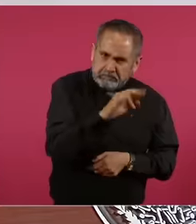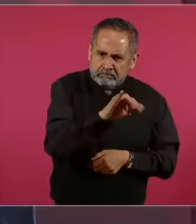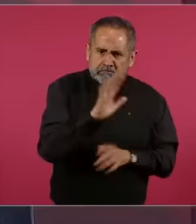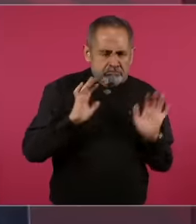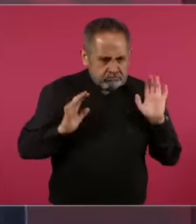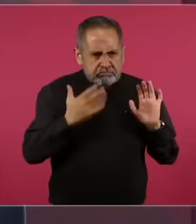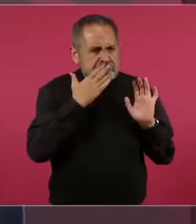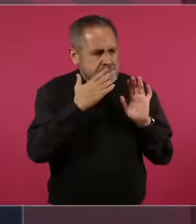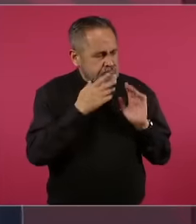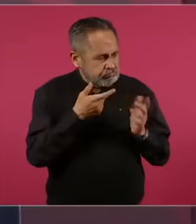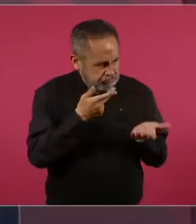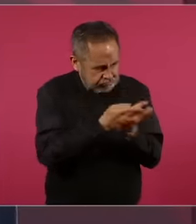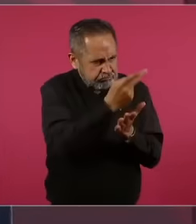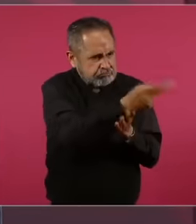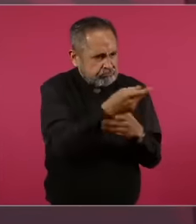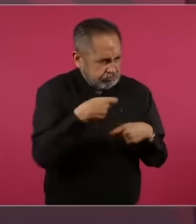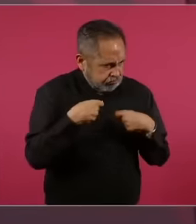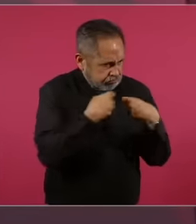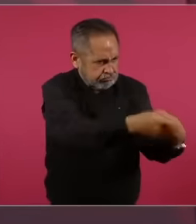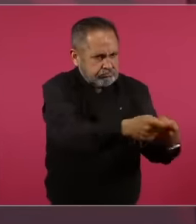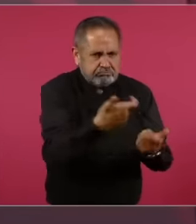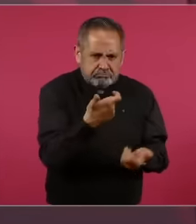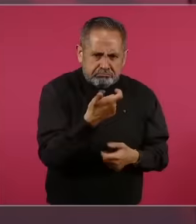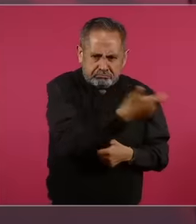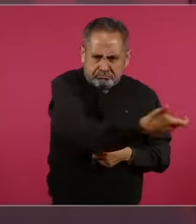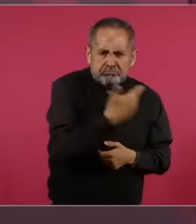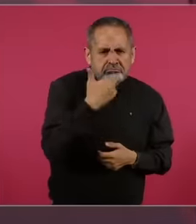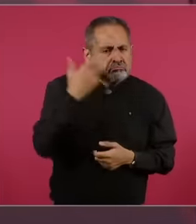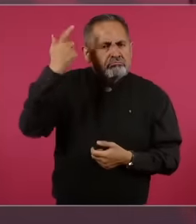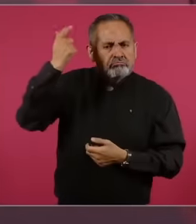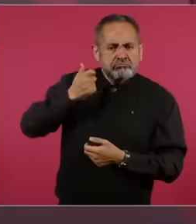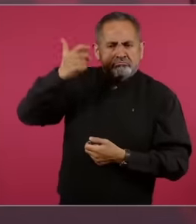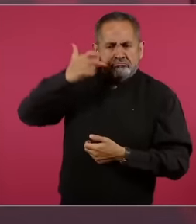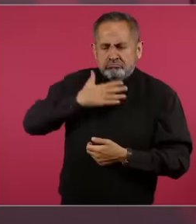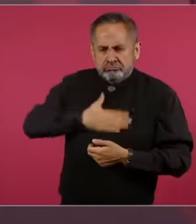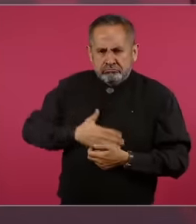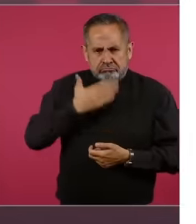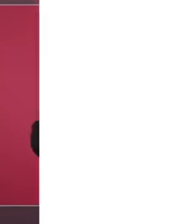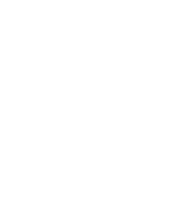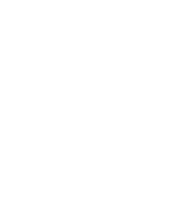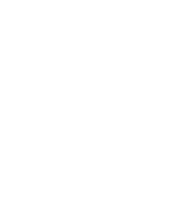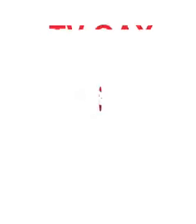tener una recompensa y merece una pensión, una.